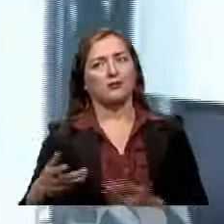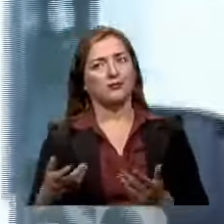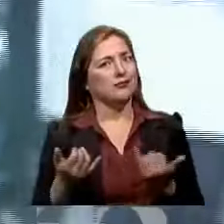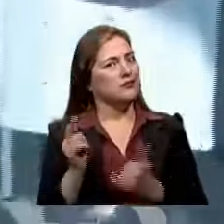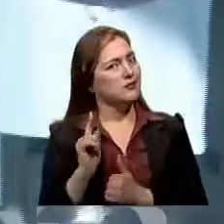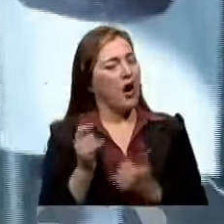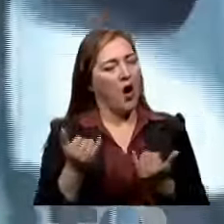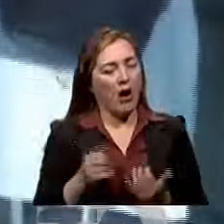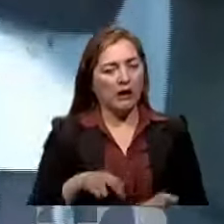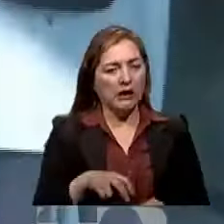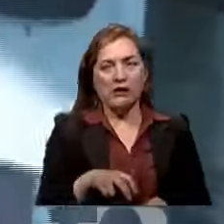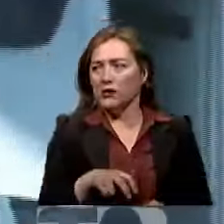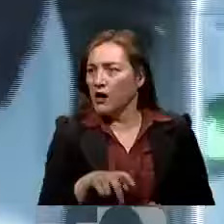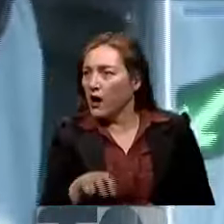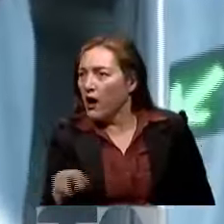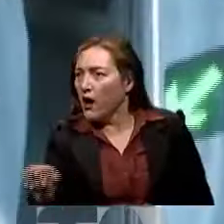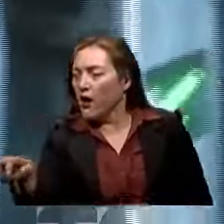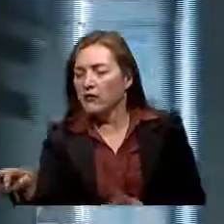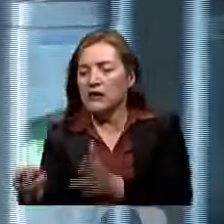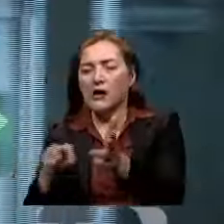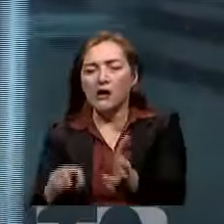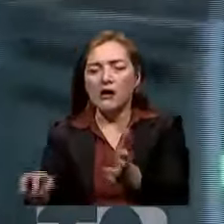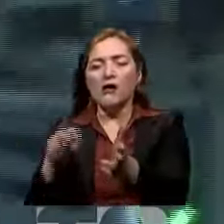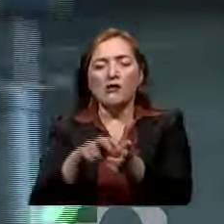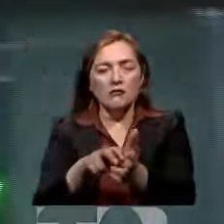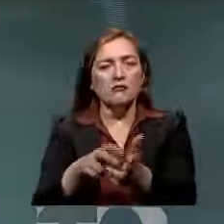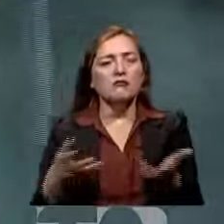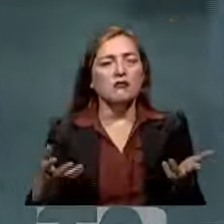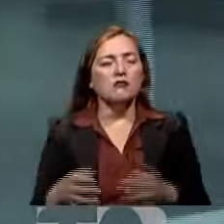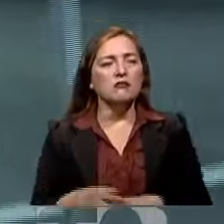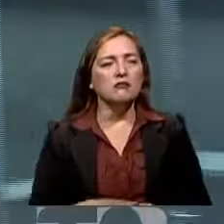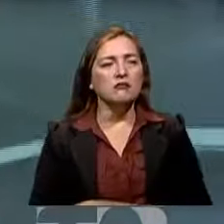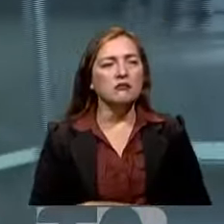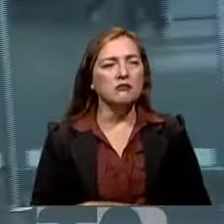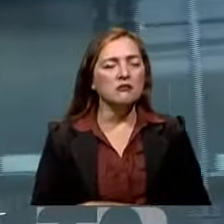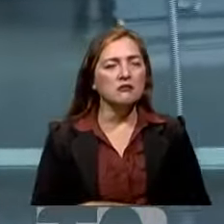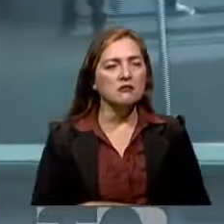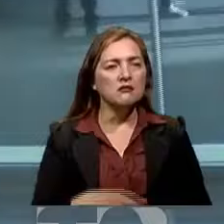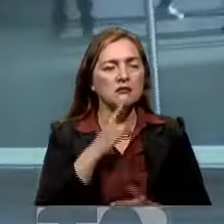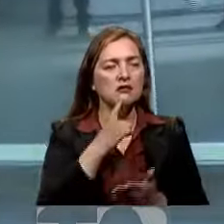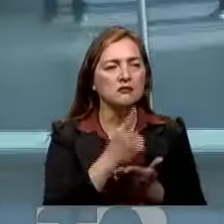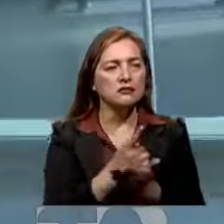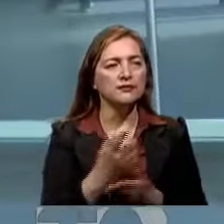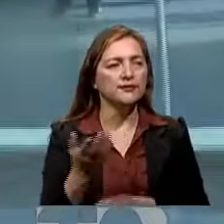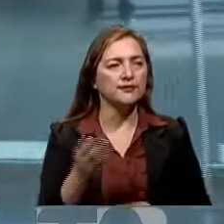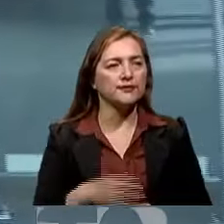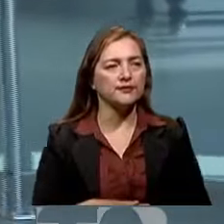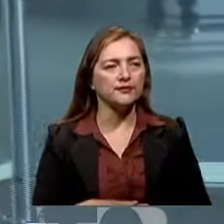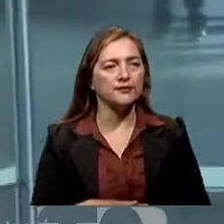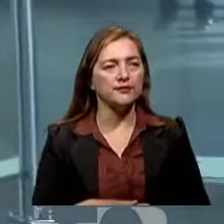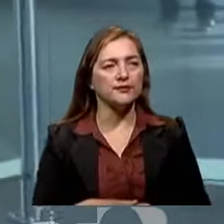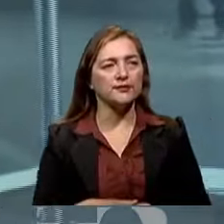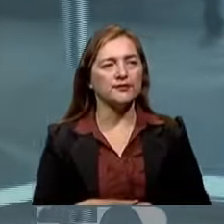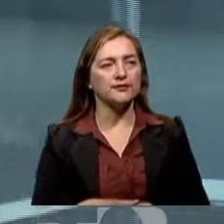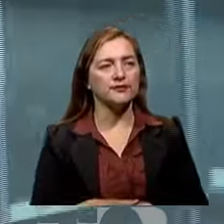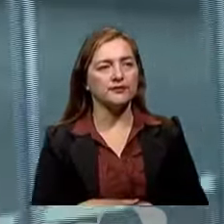utilizar estos accesos y salen directamente ya a estas otras zonas para tomar los alimentadores. Efectivamente, el acceso que se da